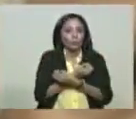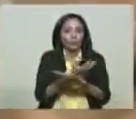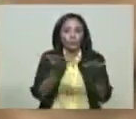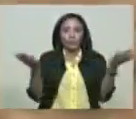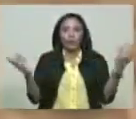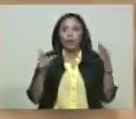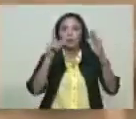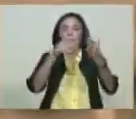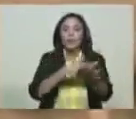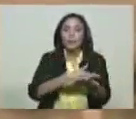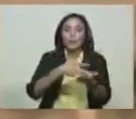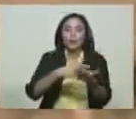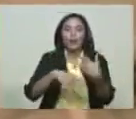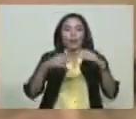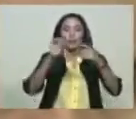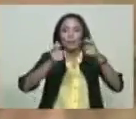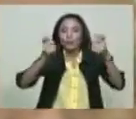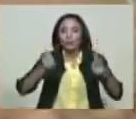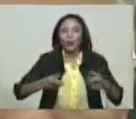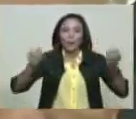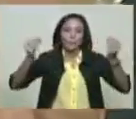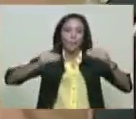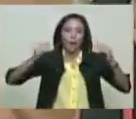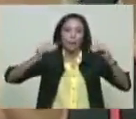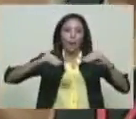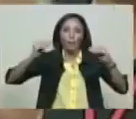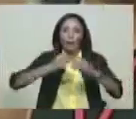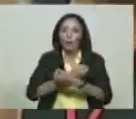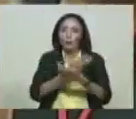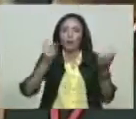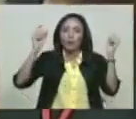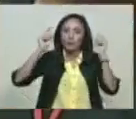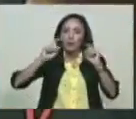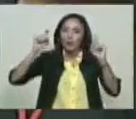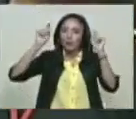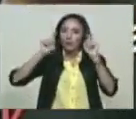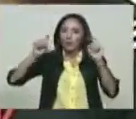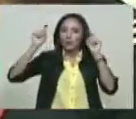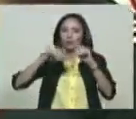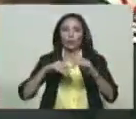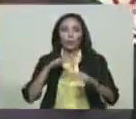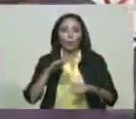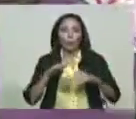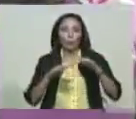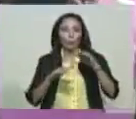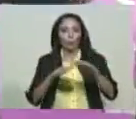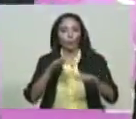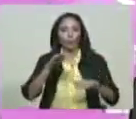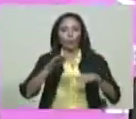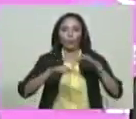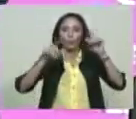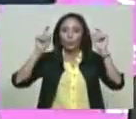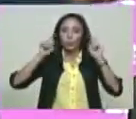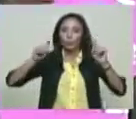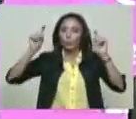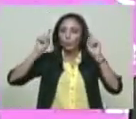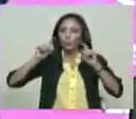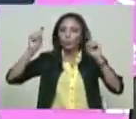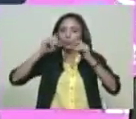quinientos y más porque son procesos de formación que van por abajo intra procesos culturales